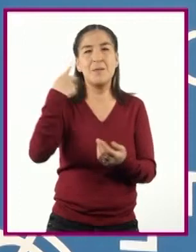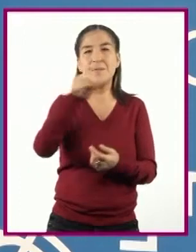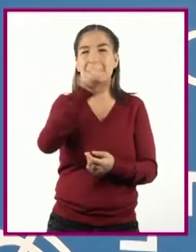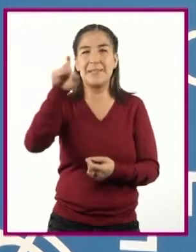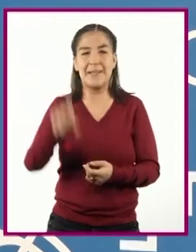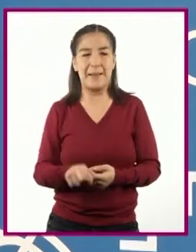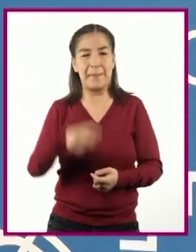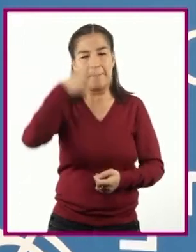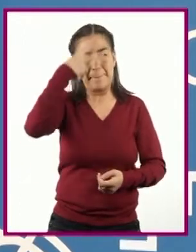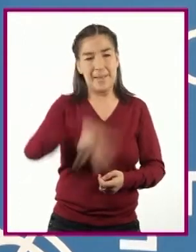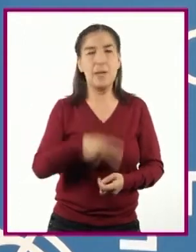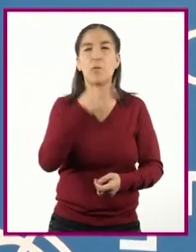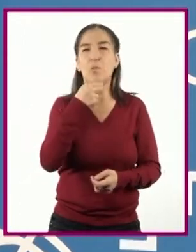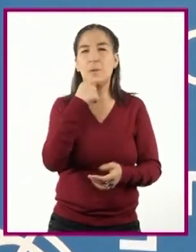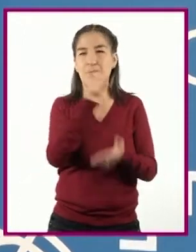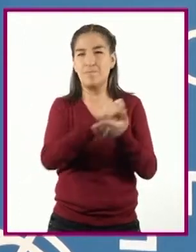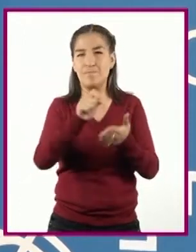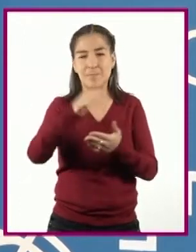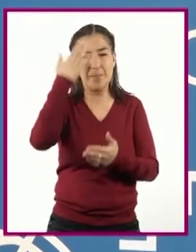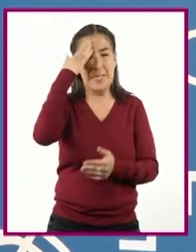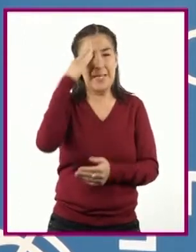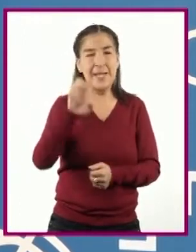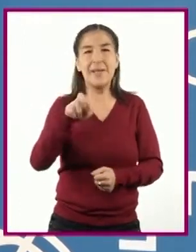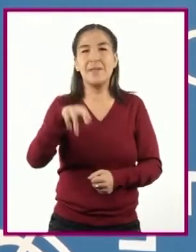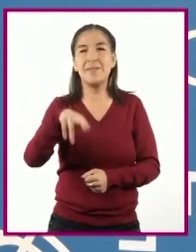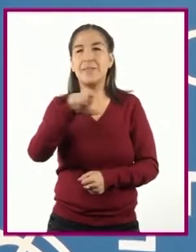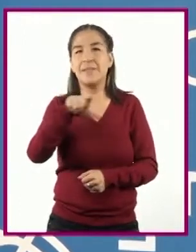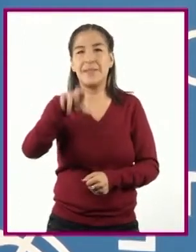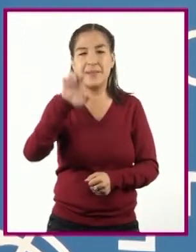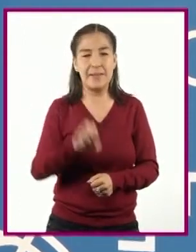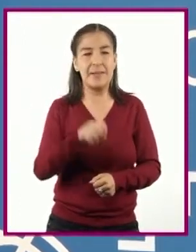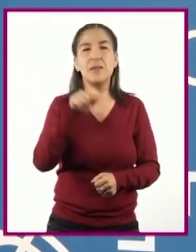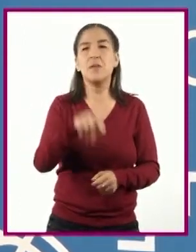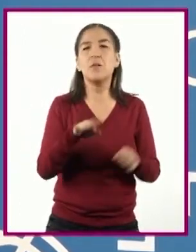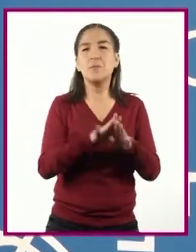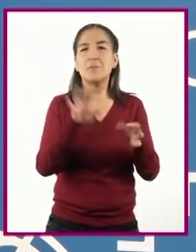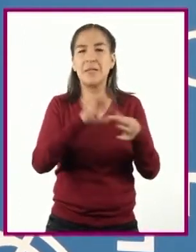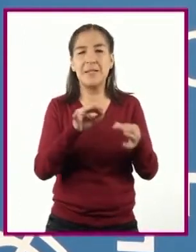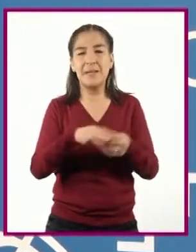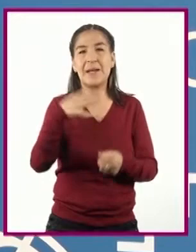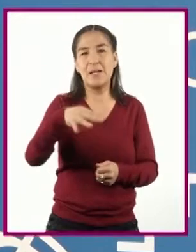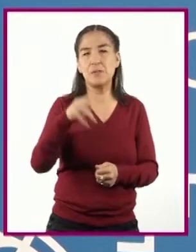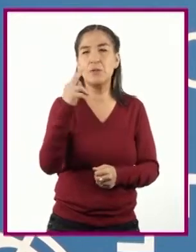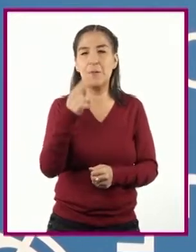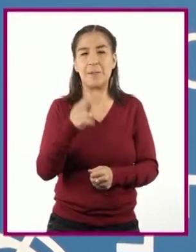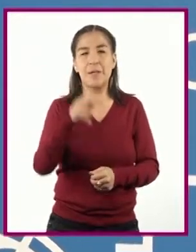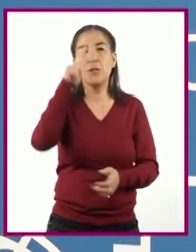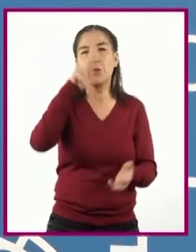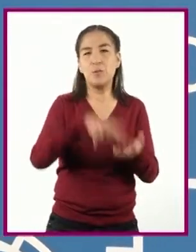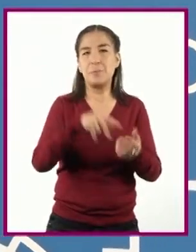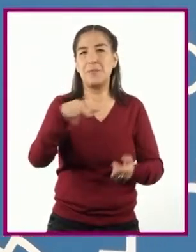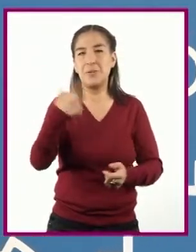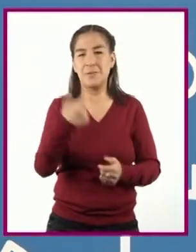Enrique Semo, publicado en una revista de circulación nacional el 14 de noviembre de